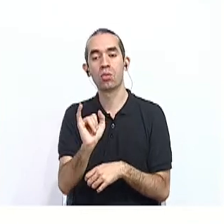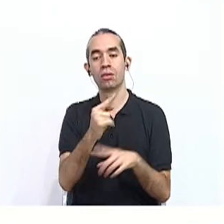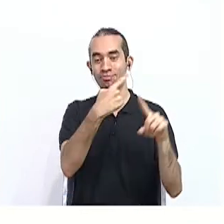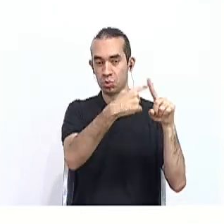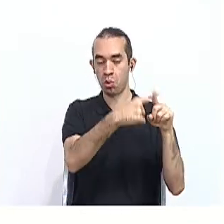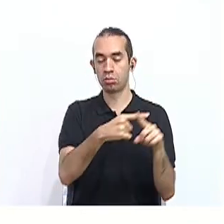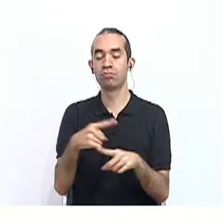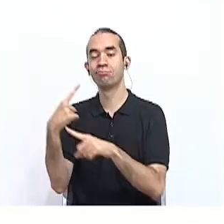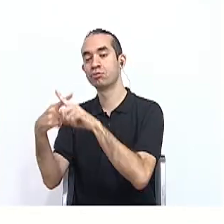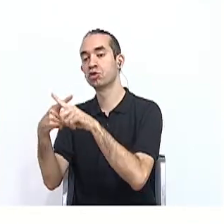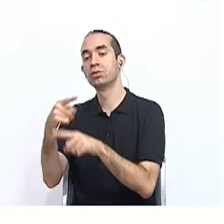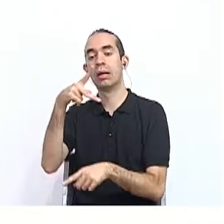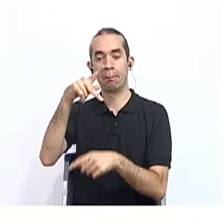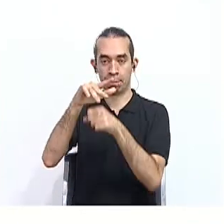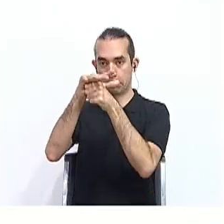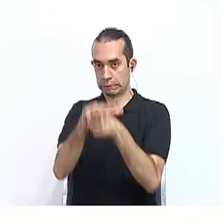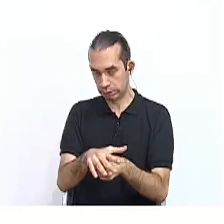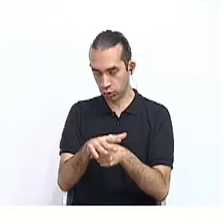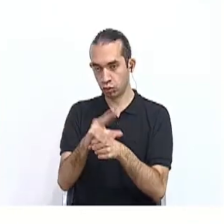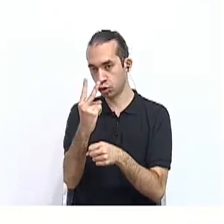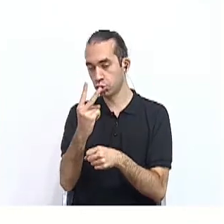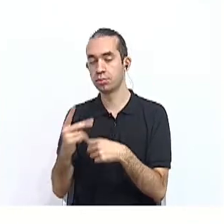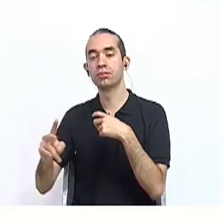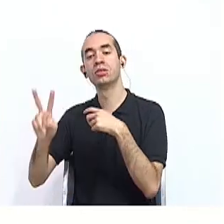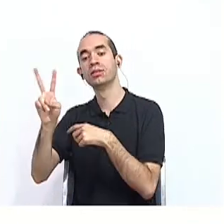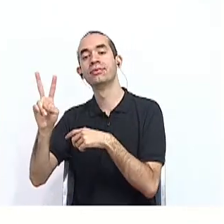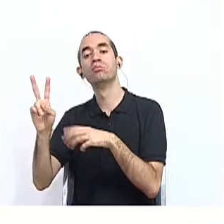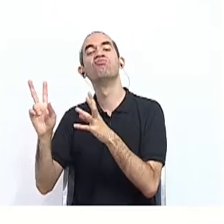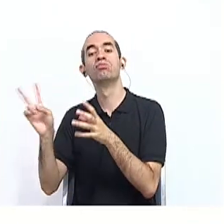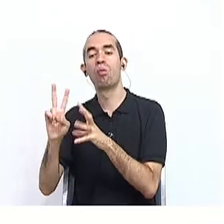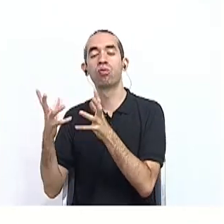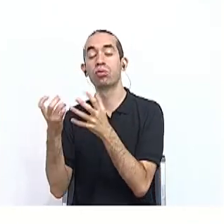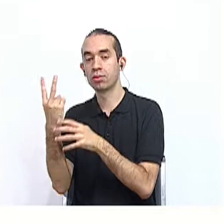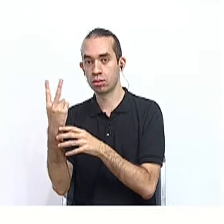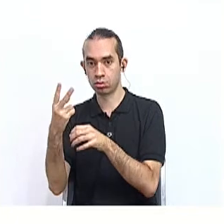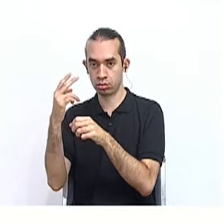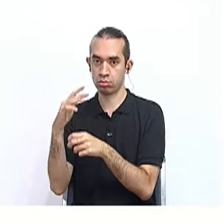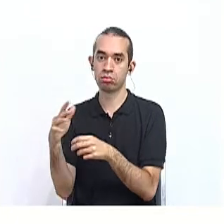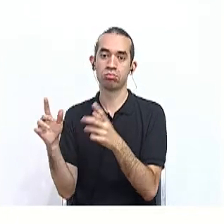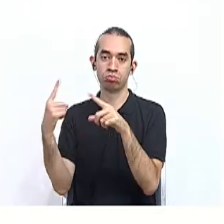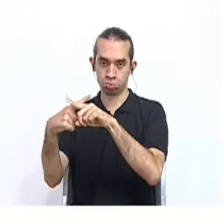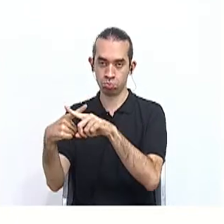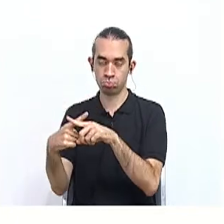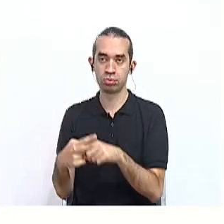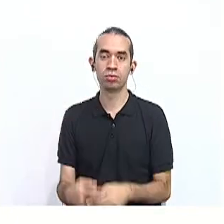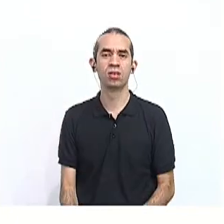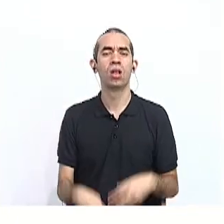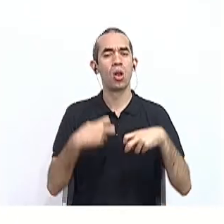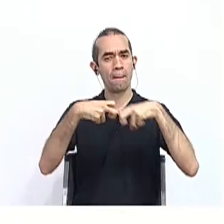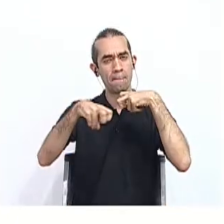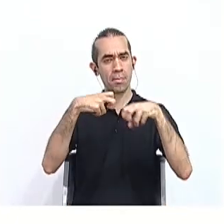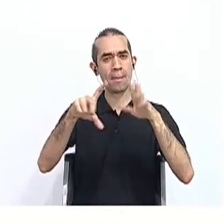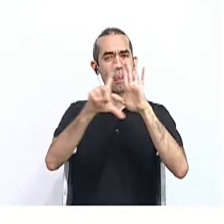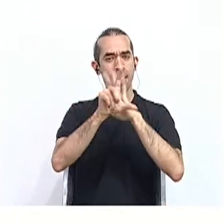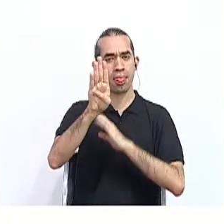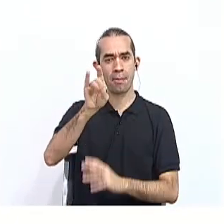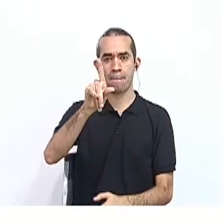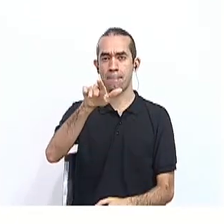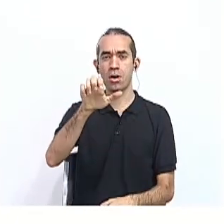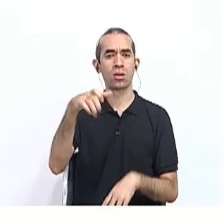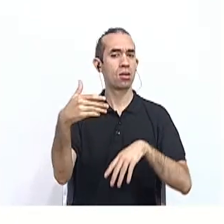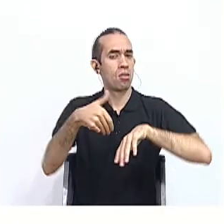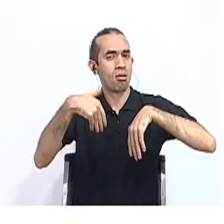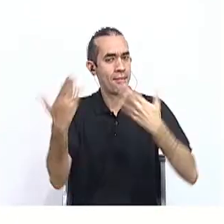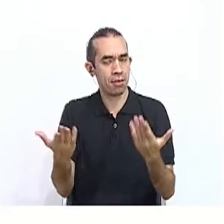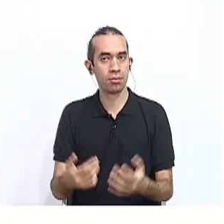2. ¿Cómo podemos entonces realizar un problema de la ley de Boyle? Bueno, vamos a verlo.